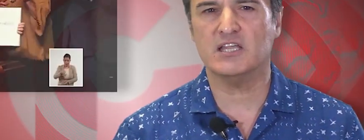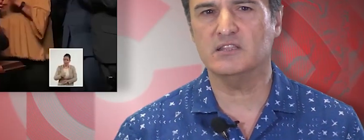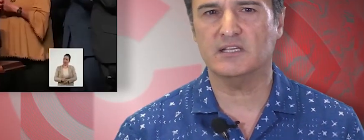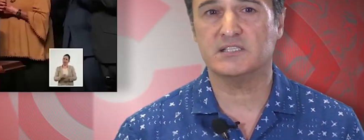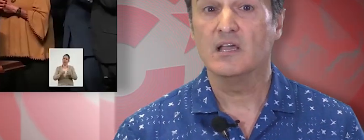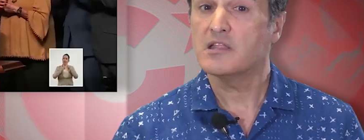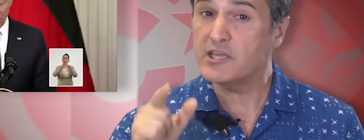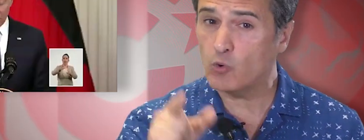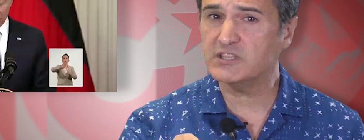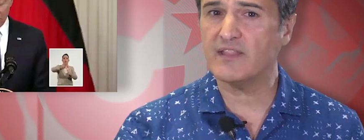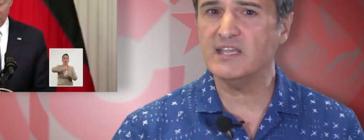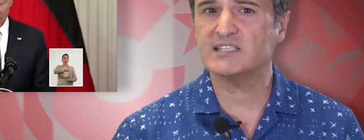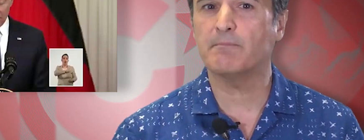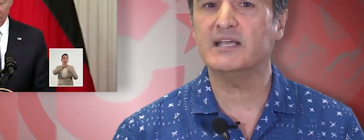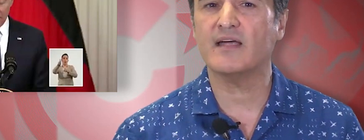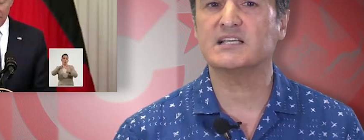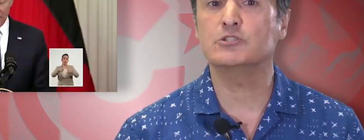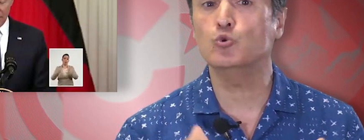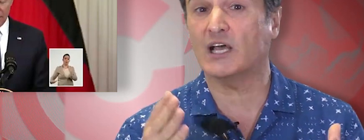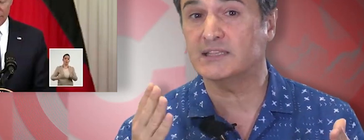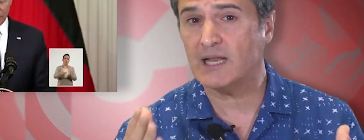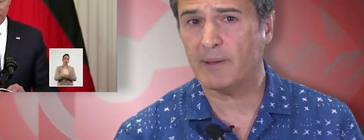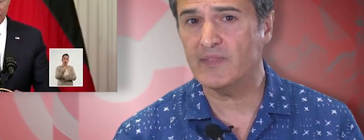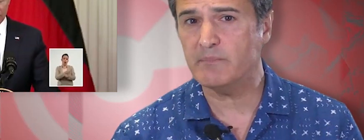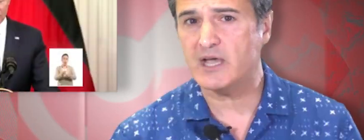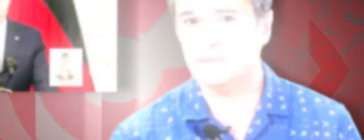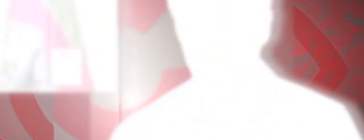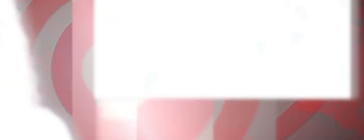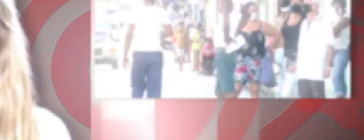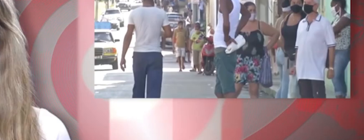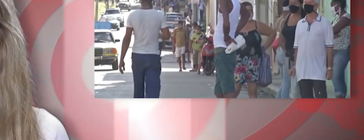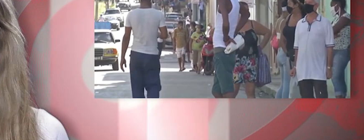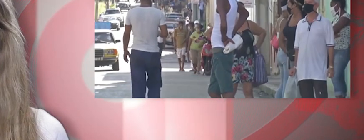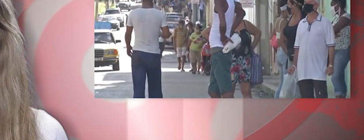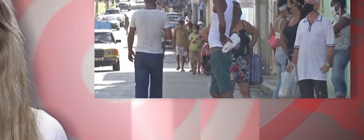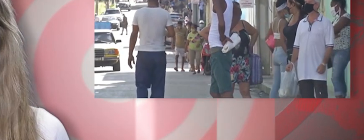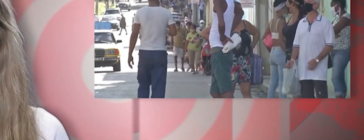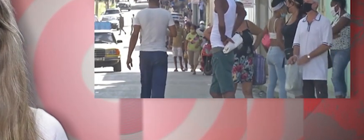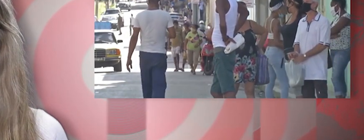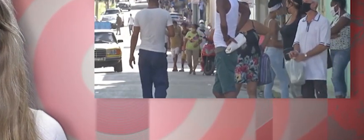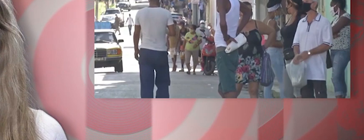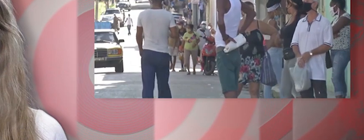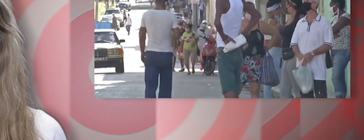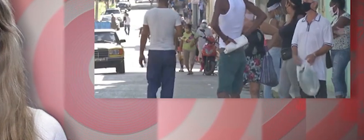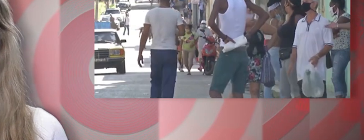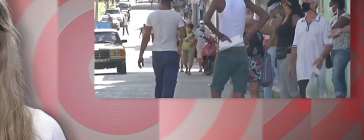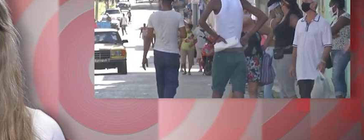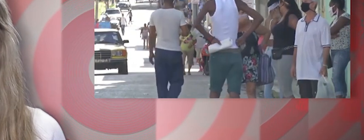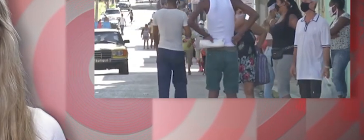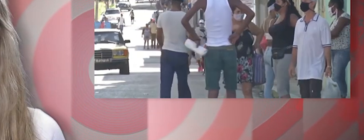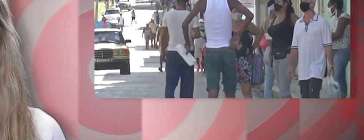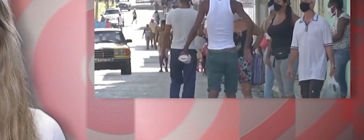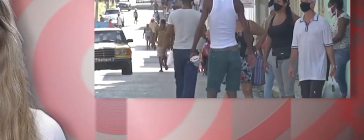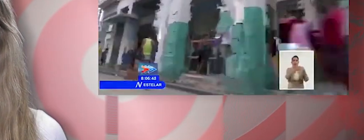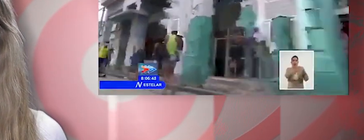bl pandemi garan aputa eust faktore partal esan zitu urte asko Nola soar